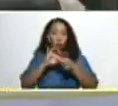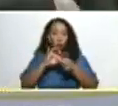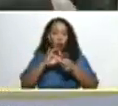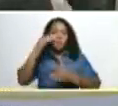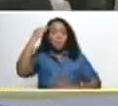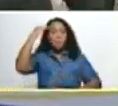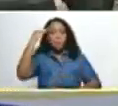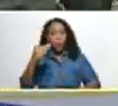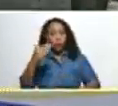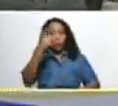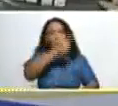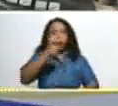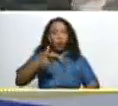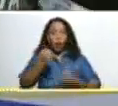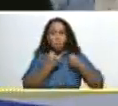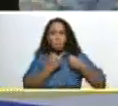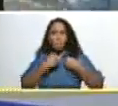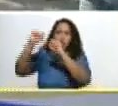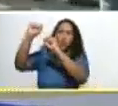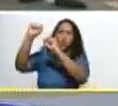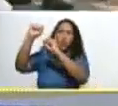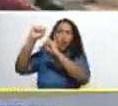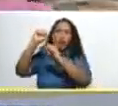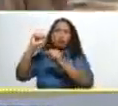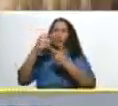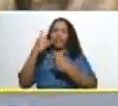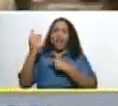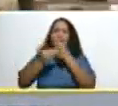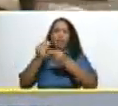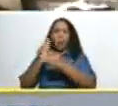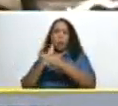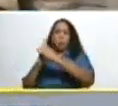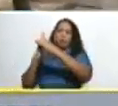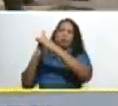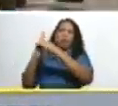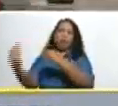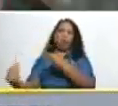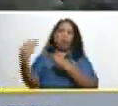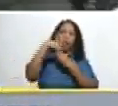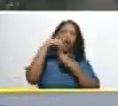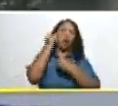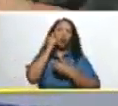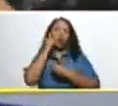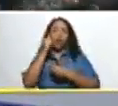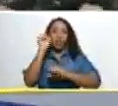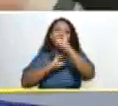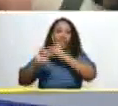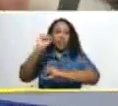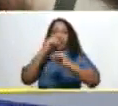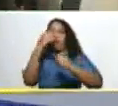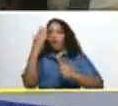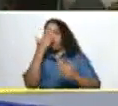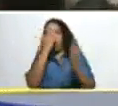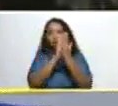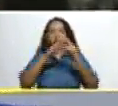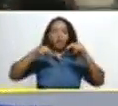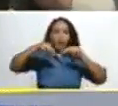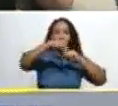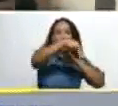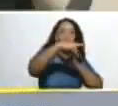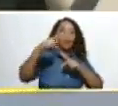cívico-militar-policial que impidió la invasión de Venezuela, que defendió nuestra frontera y garantizó la integridad territorial y